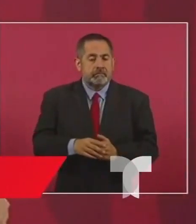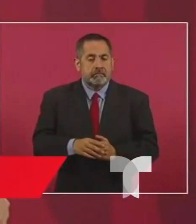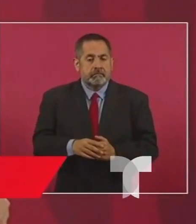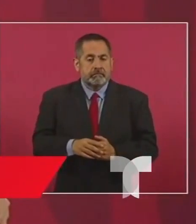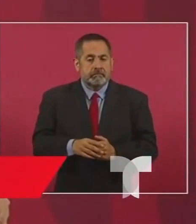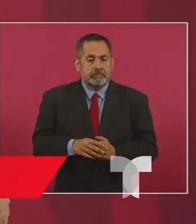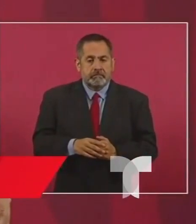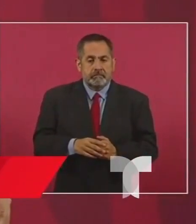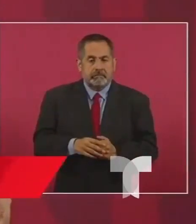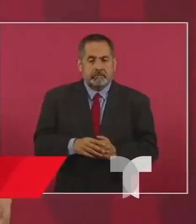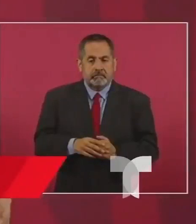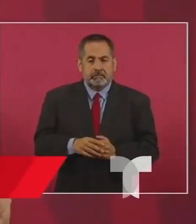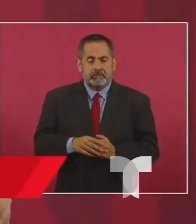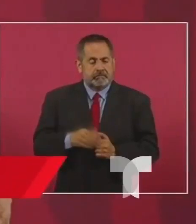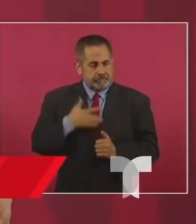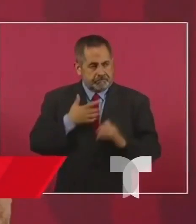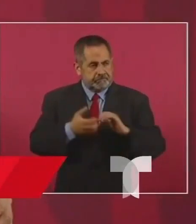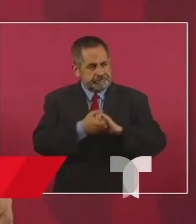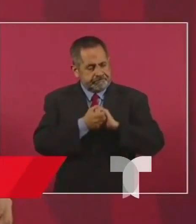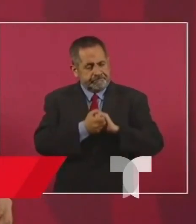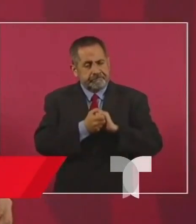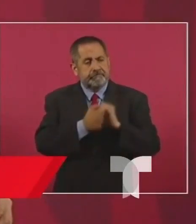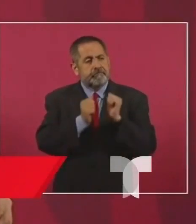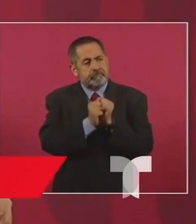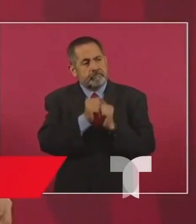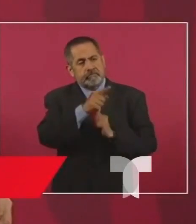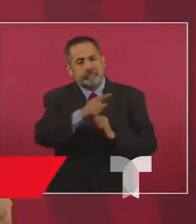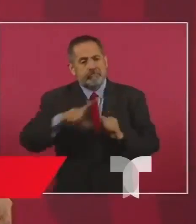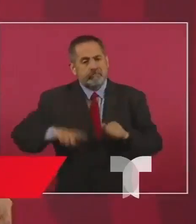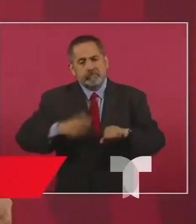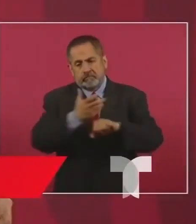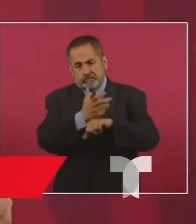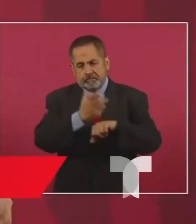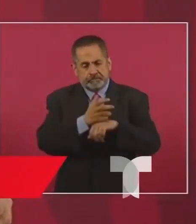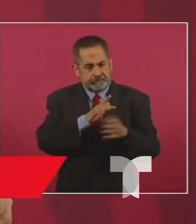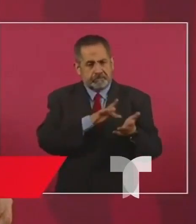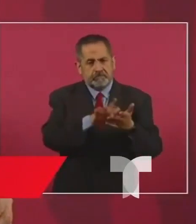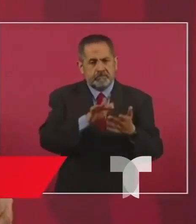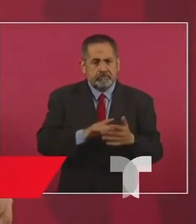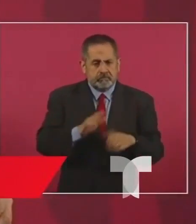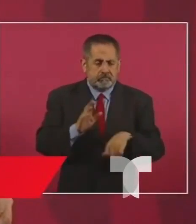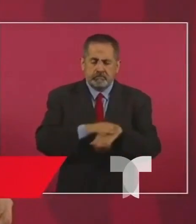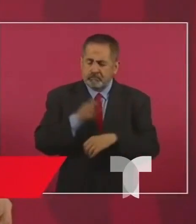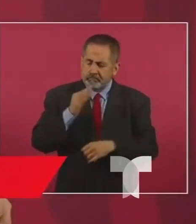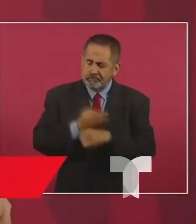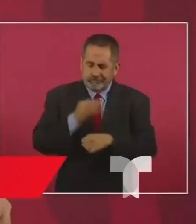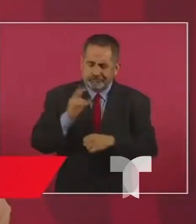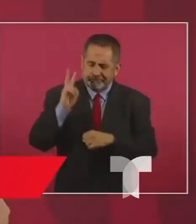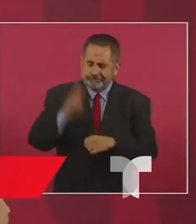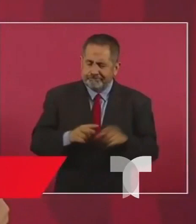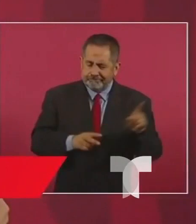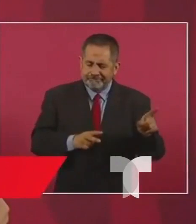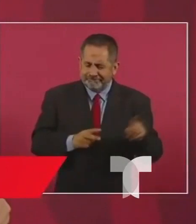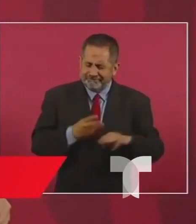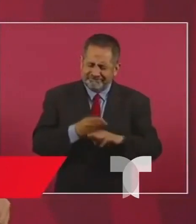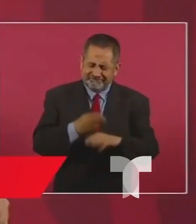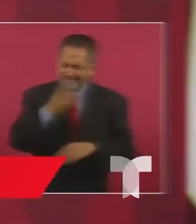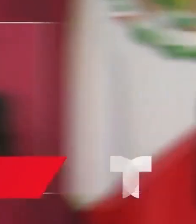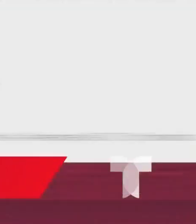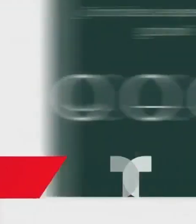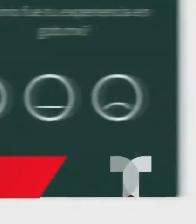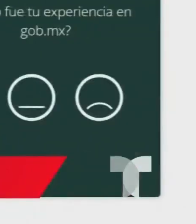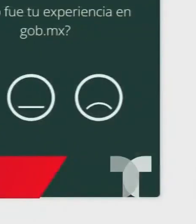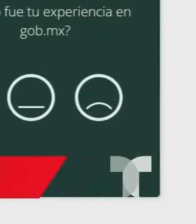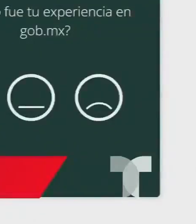pues nuestra solidaridad con el gobierno de Estados Unidos, porque son momentos muy tristes, muy